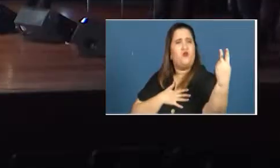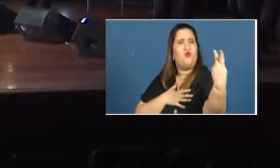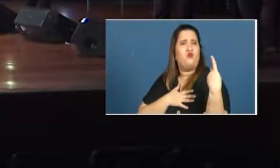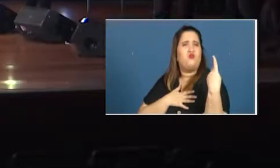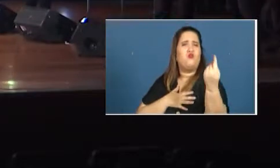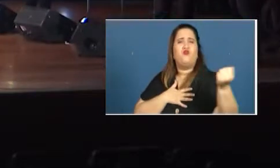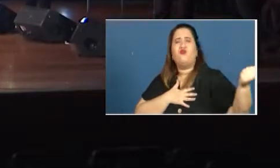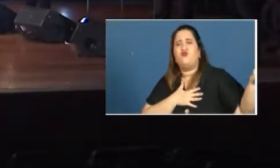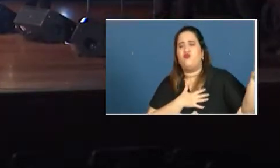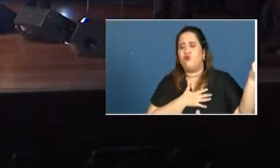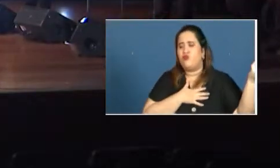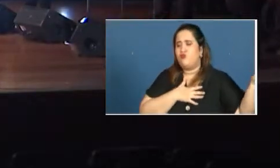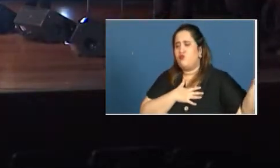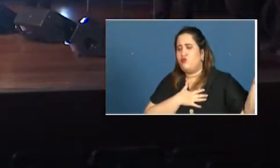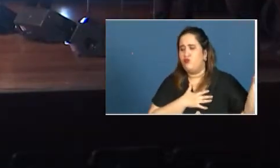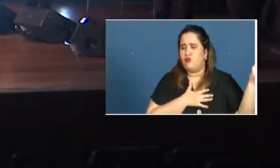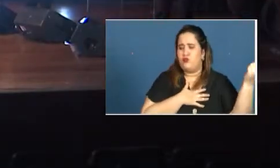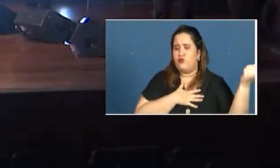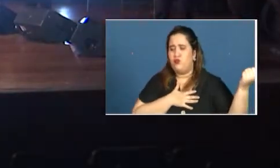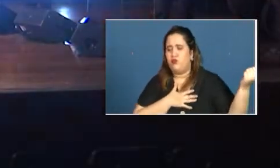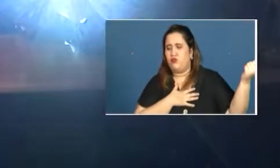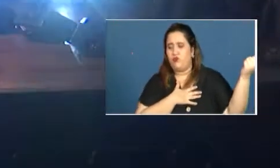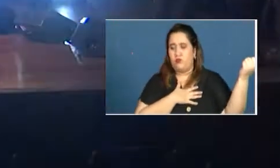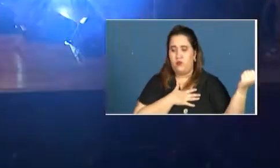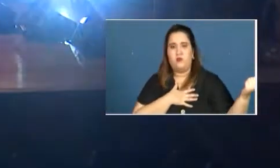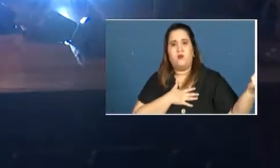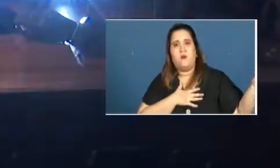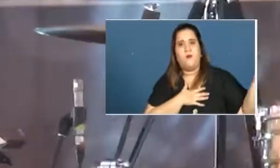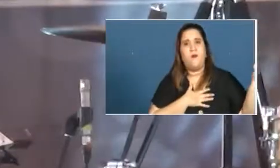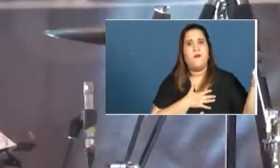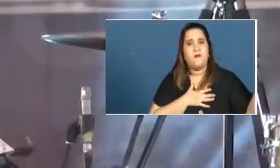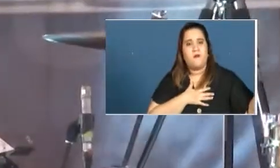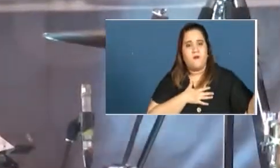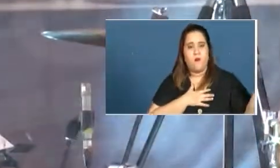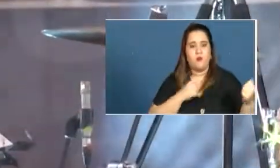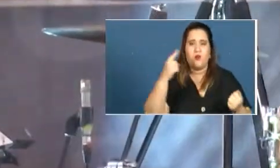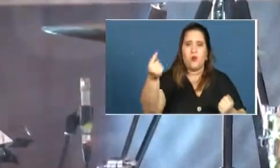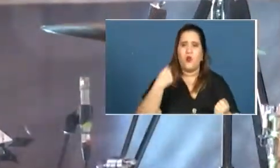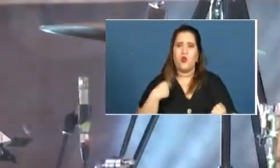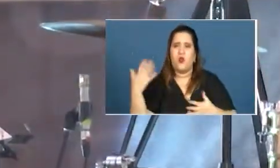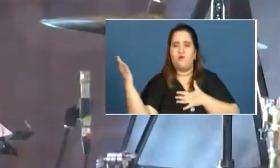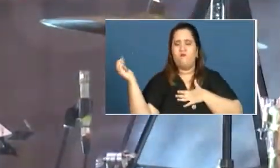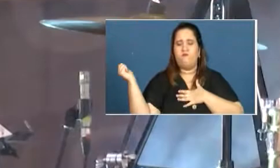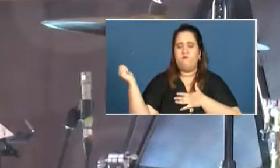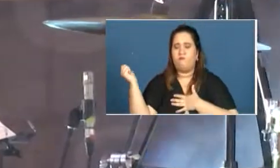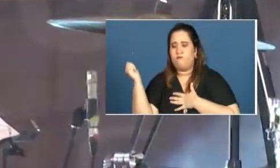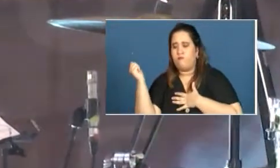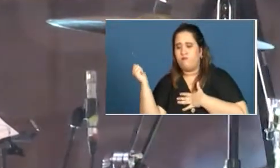Thank you.